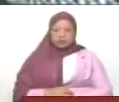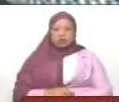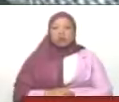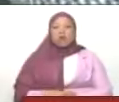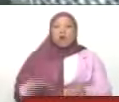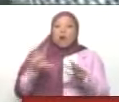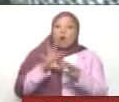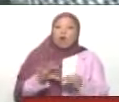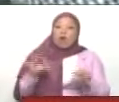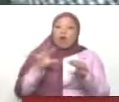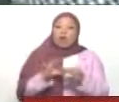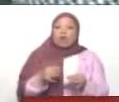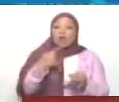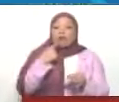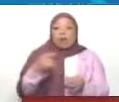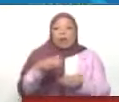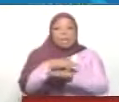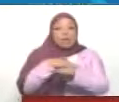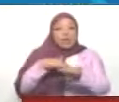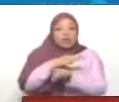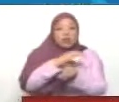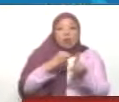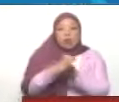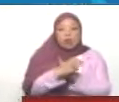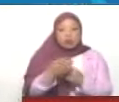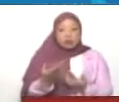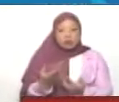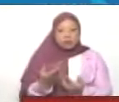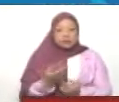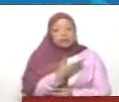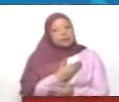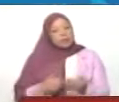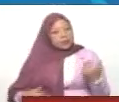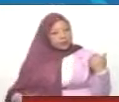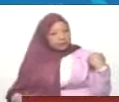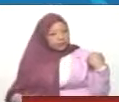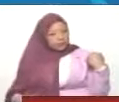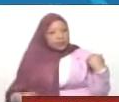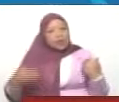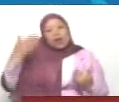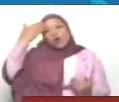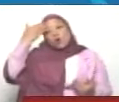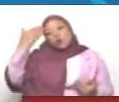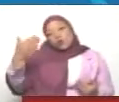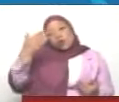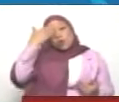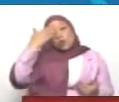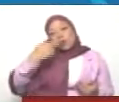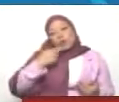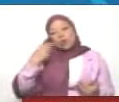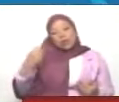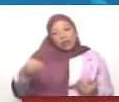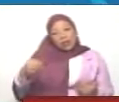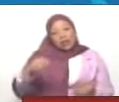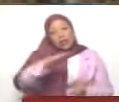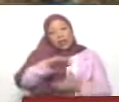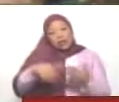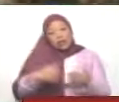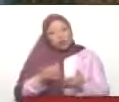¿Qué cuenta Ernesto Villegas? ¿Qué me cuentan conversadito aquí? Bueno, presidente, un saludo a los teques y a Miranda, a todos.